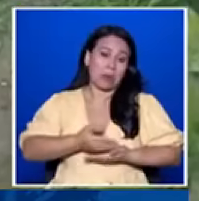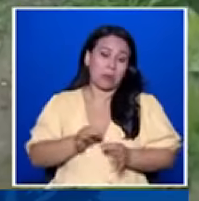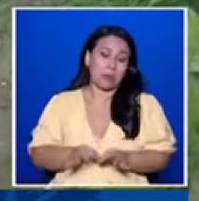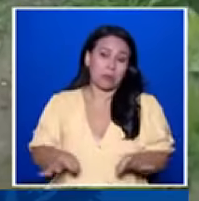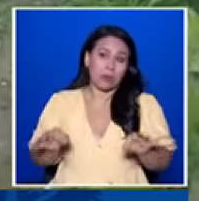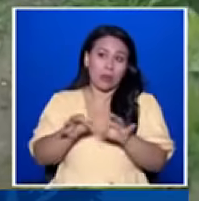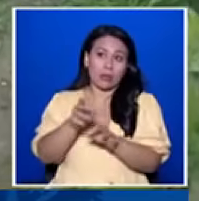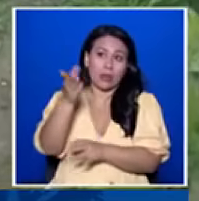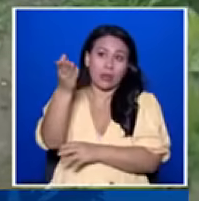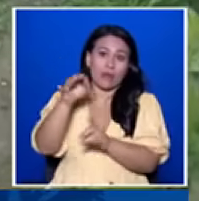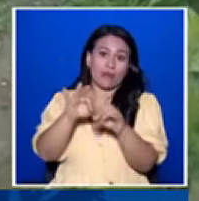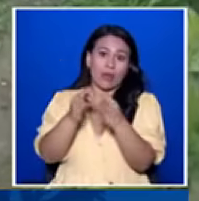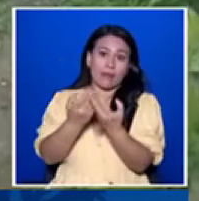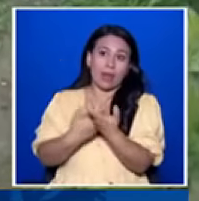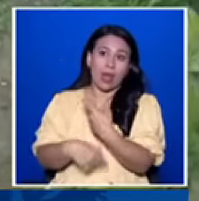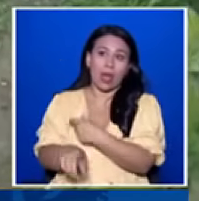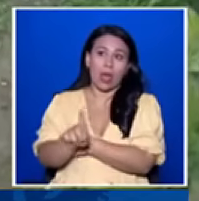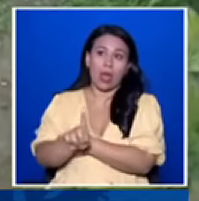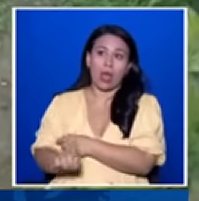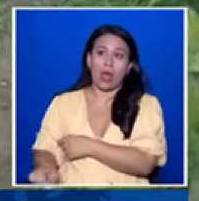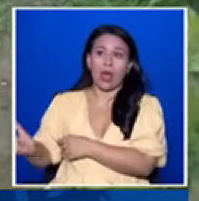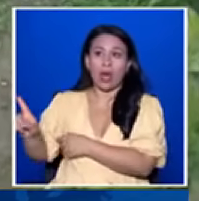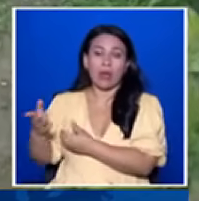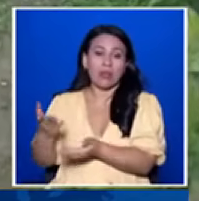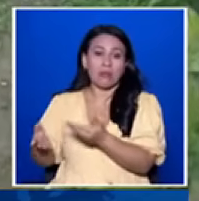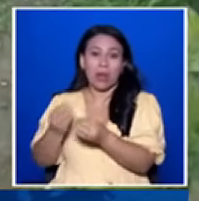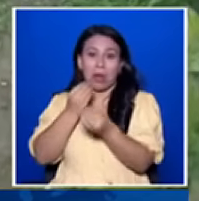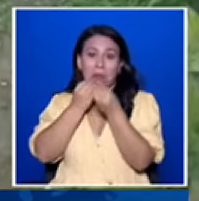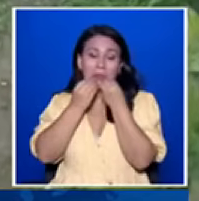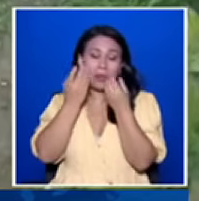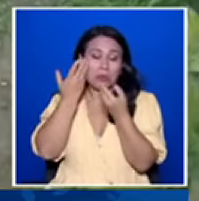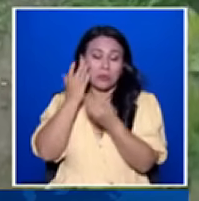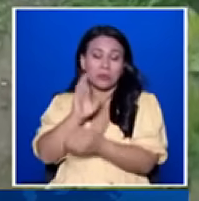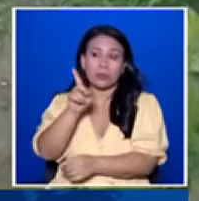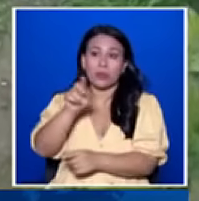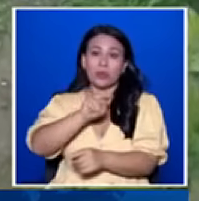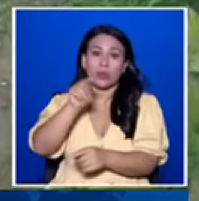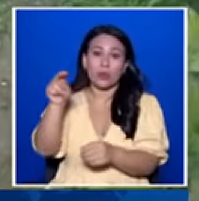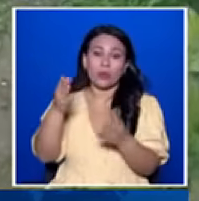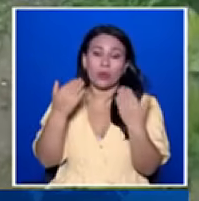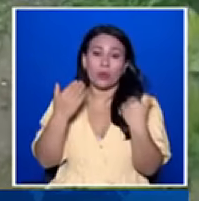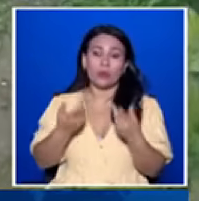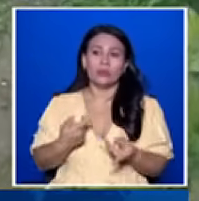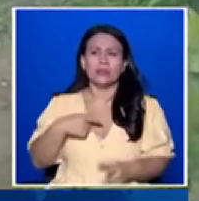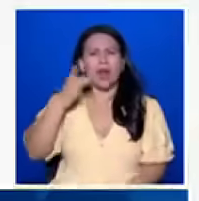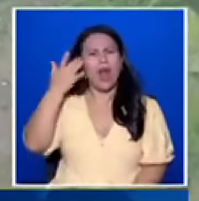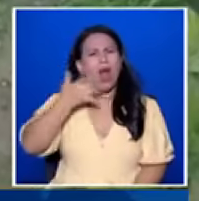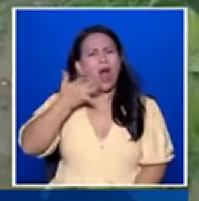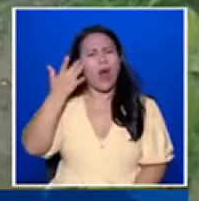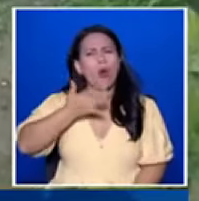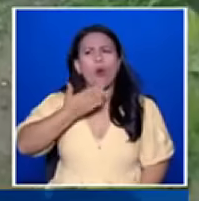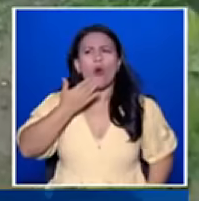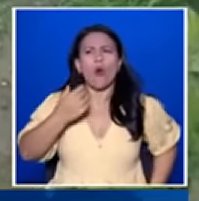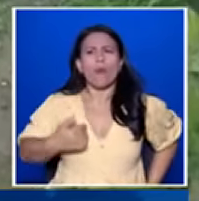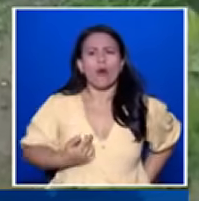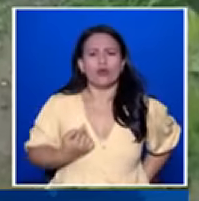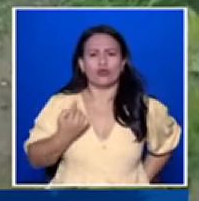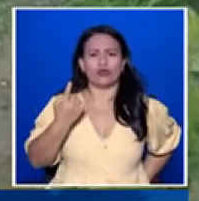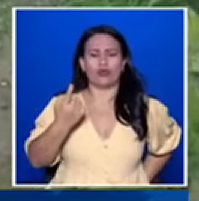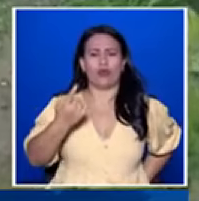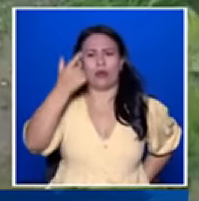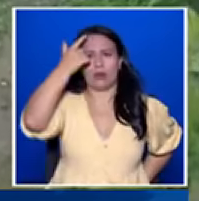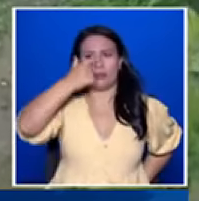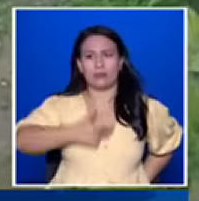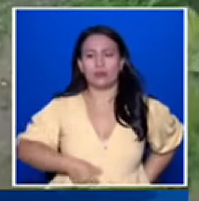importantes para una familia que se había bajado a este centro comercial del norte de Guayaquil. Aquí lo que llama la atención es cómo actúa solo y